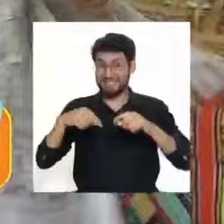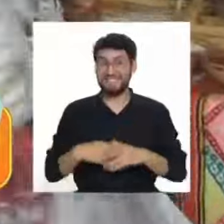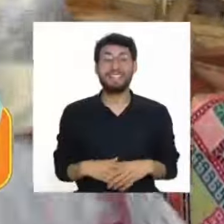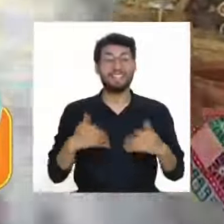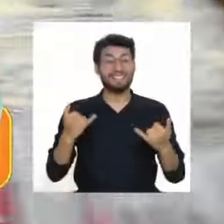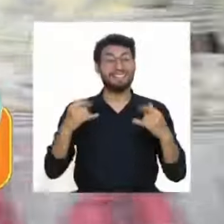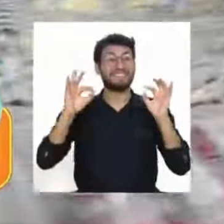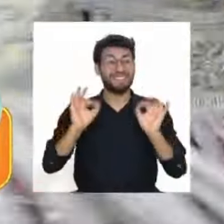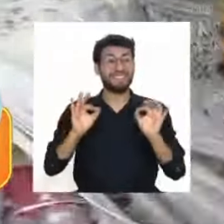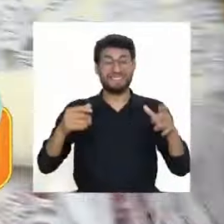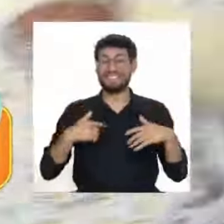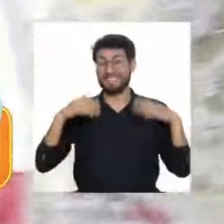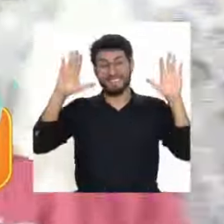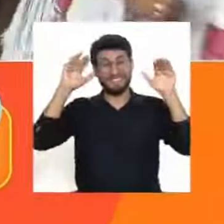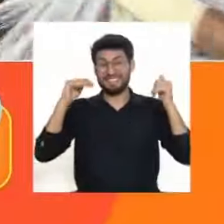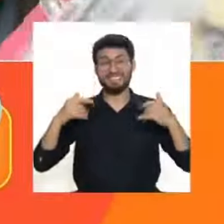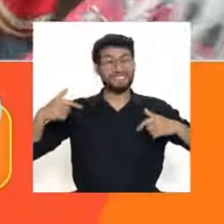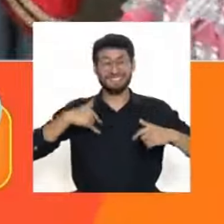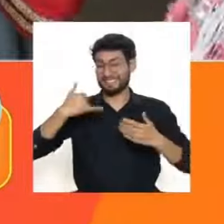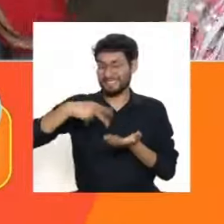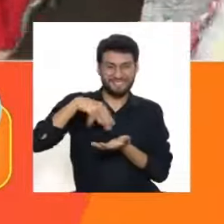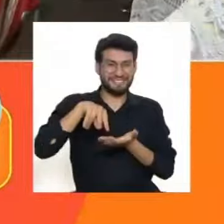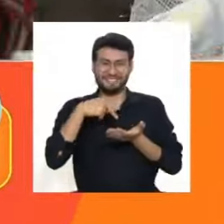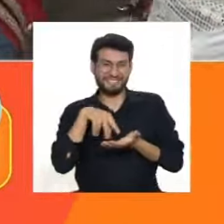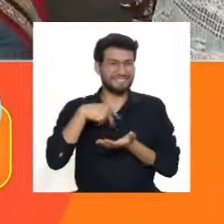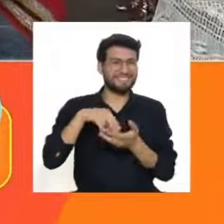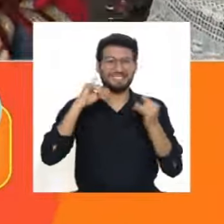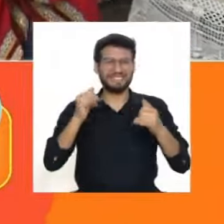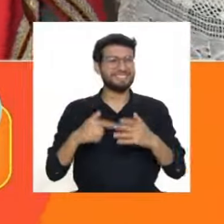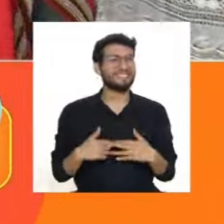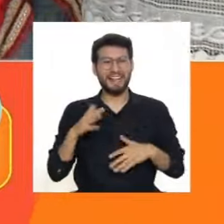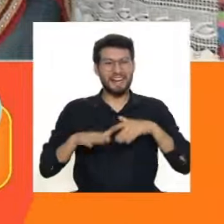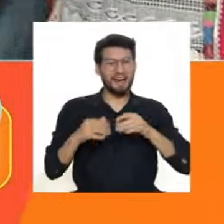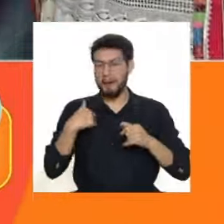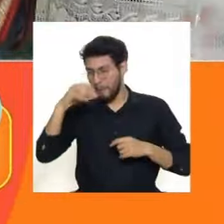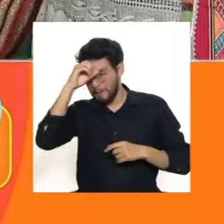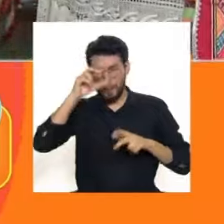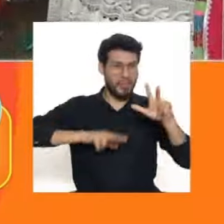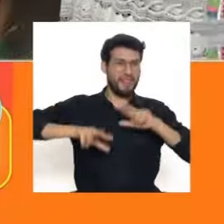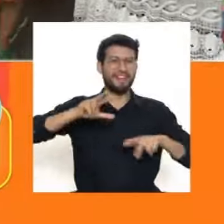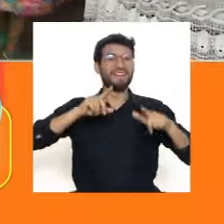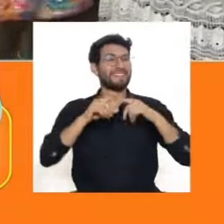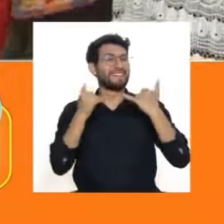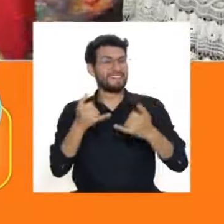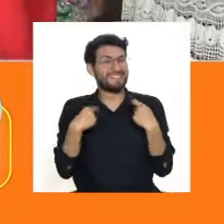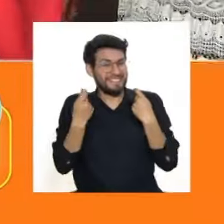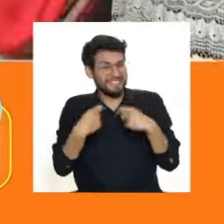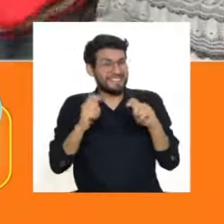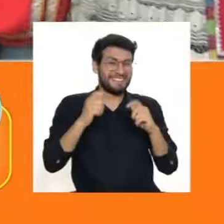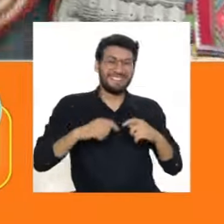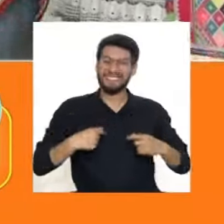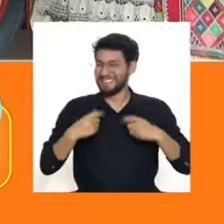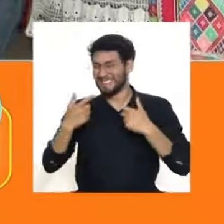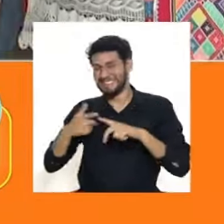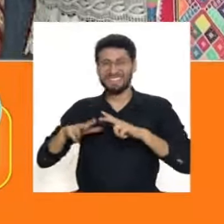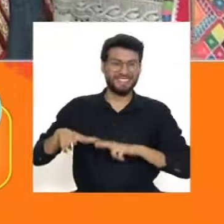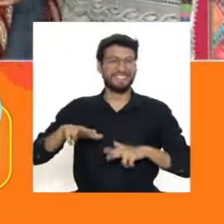Y de esta forma nos despedimos. Yo también bailo. No me sé mucho los pasos, pero haremos el mejor intento. mañana,